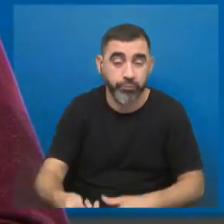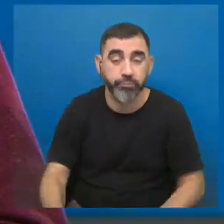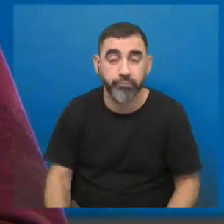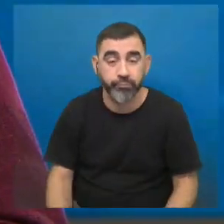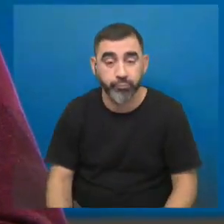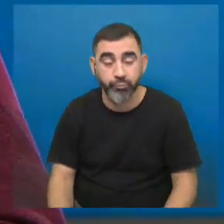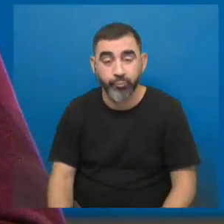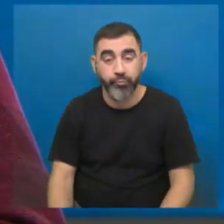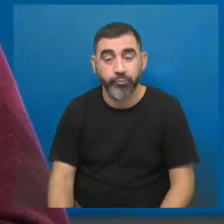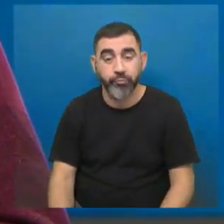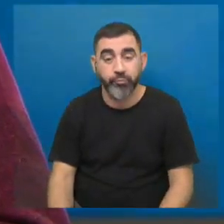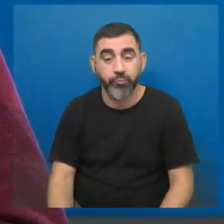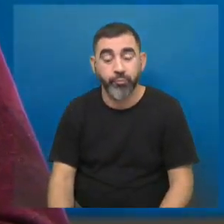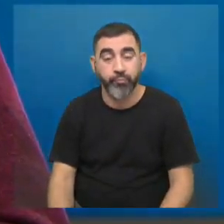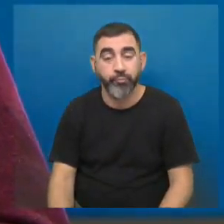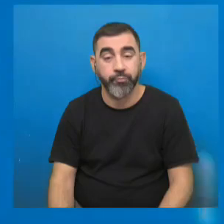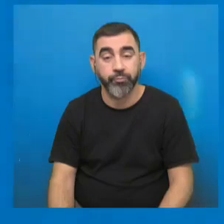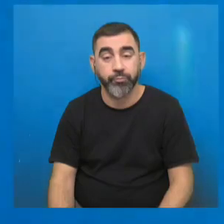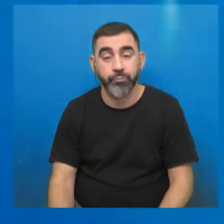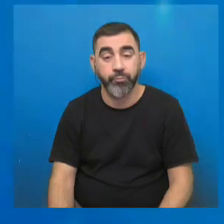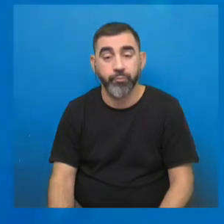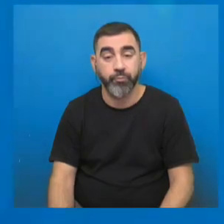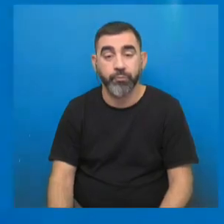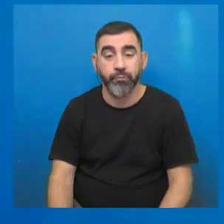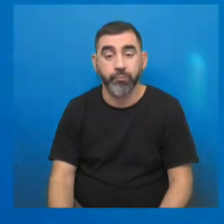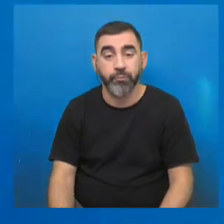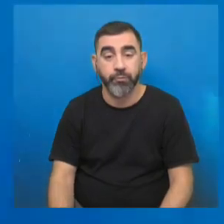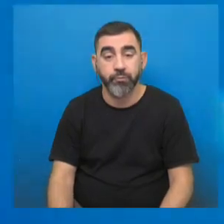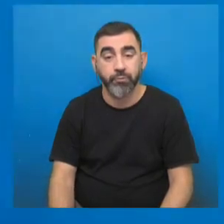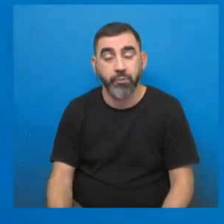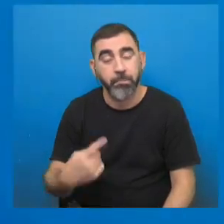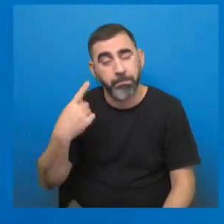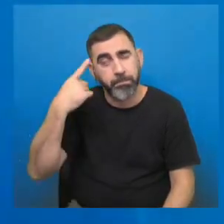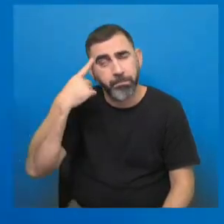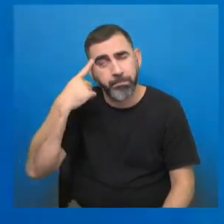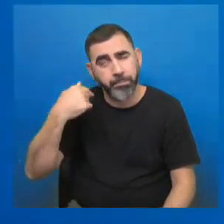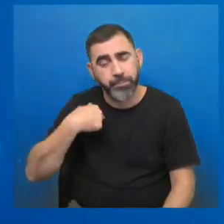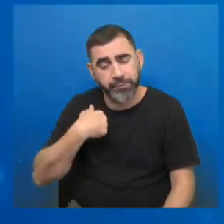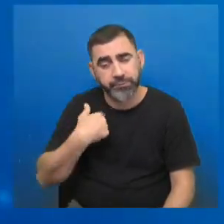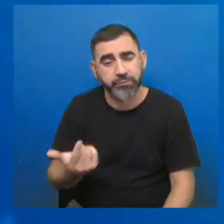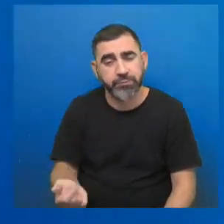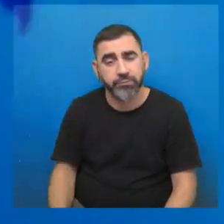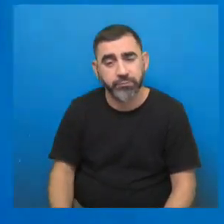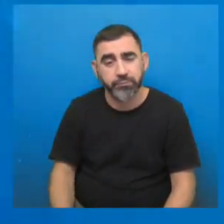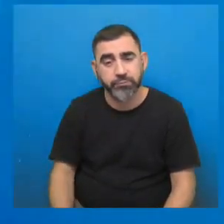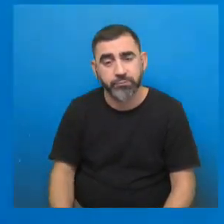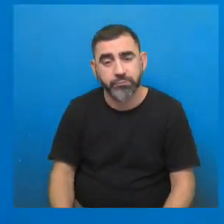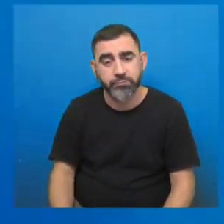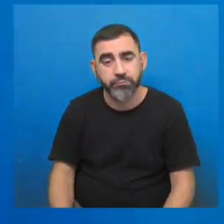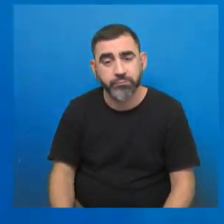del uso en transporte, en automovilismo, pasamos a la aplicación en los deportes.